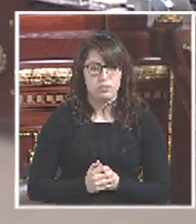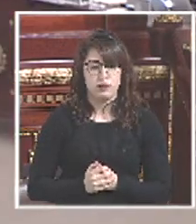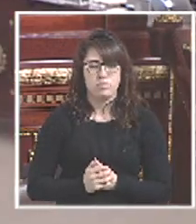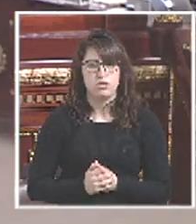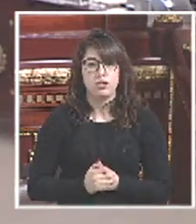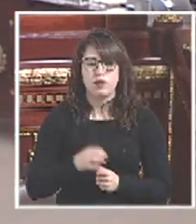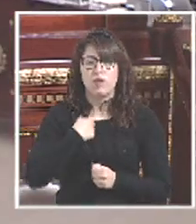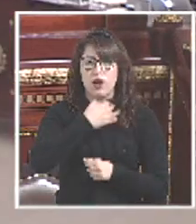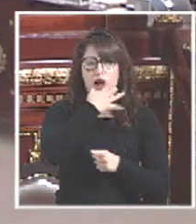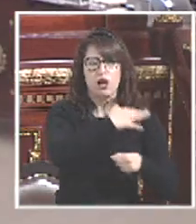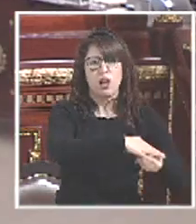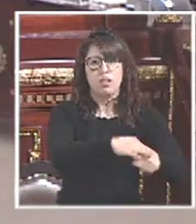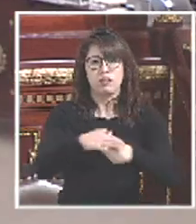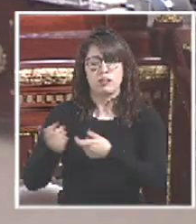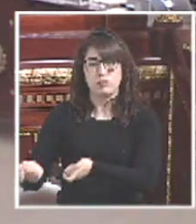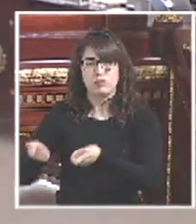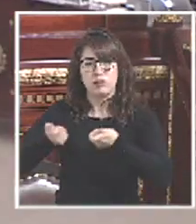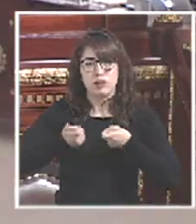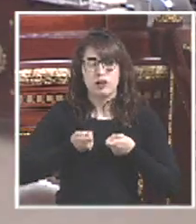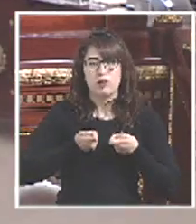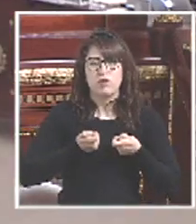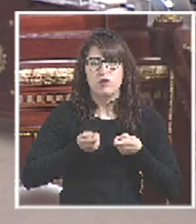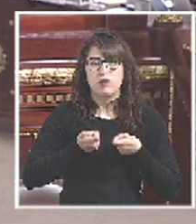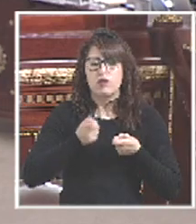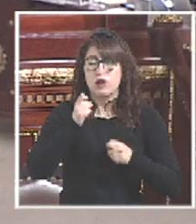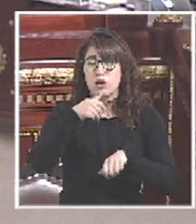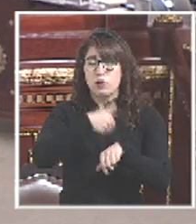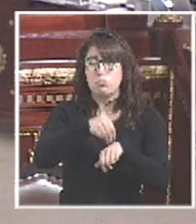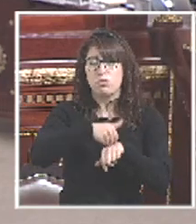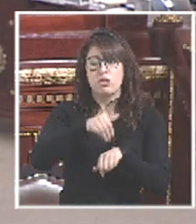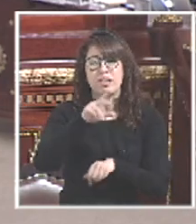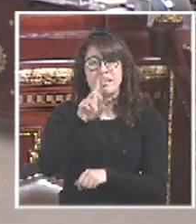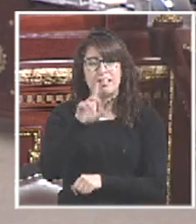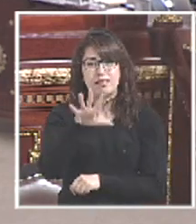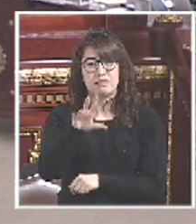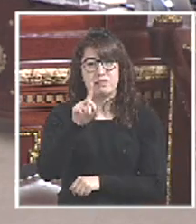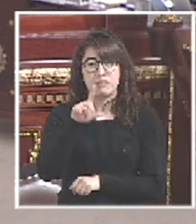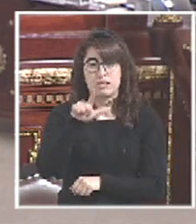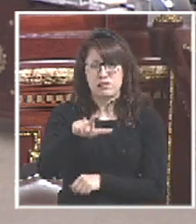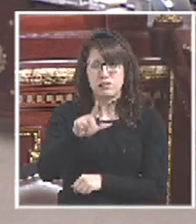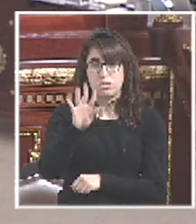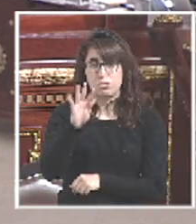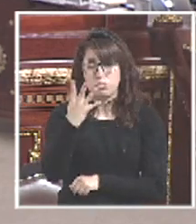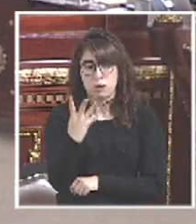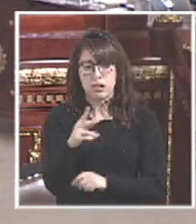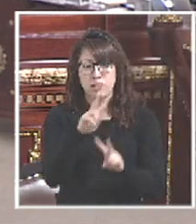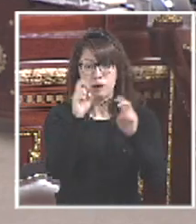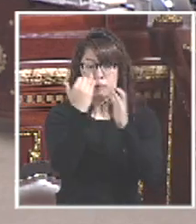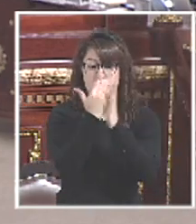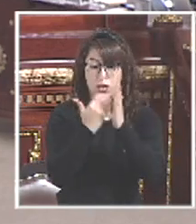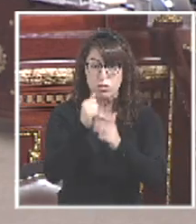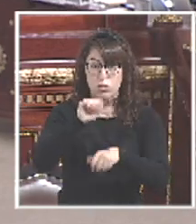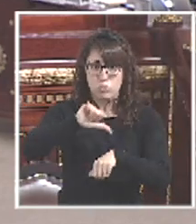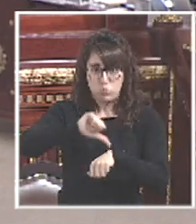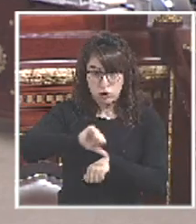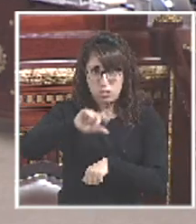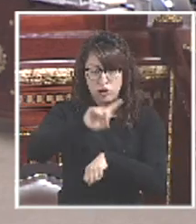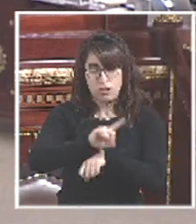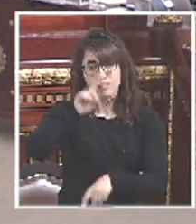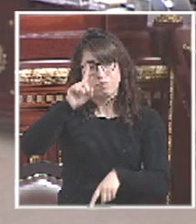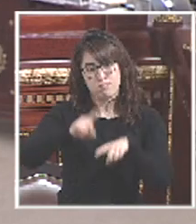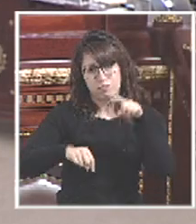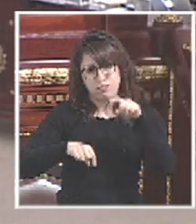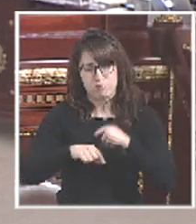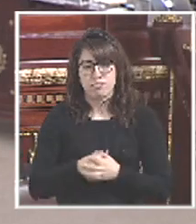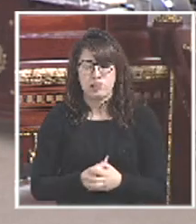Esta presidencia informa que los puntos enlistados en los numerales 35, 37 y 44 han sido retirados del orden del día.